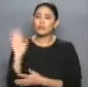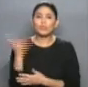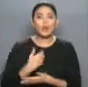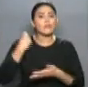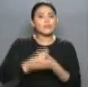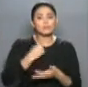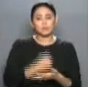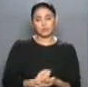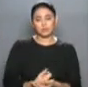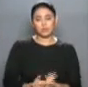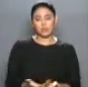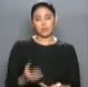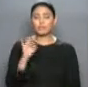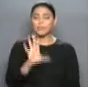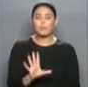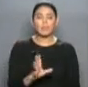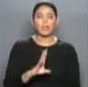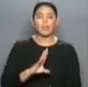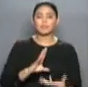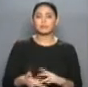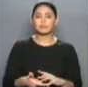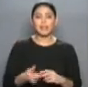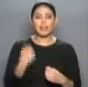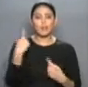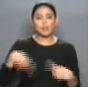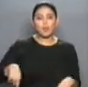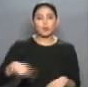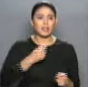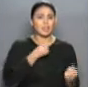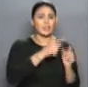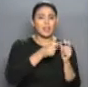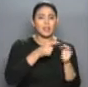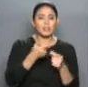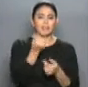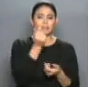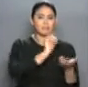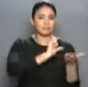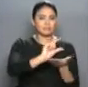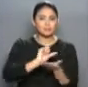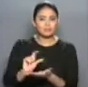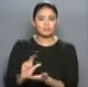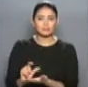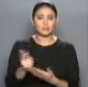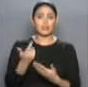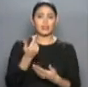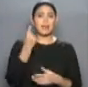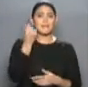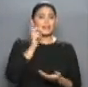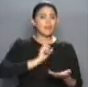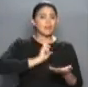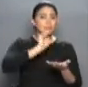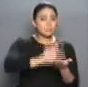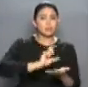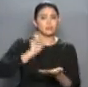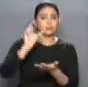no solamente en materia de muchísimos recursos económicos, inversiones, sino